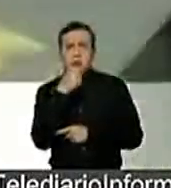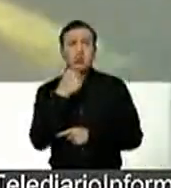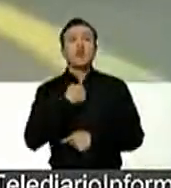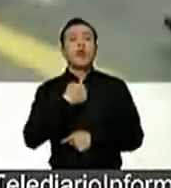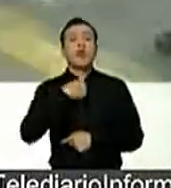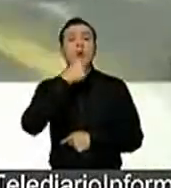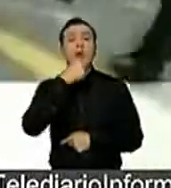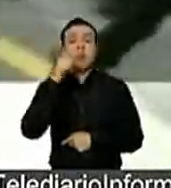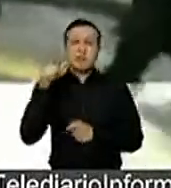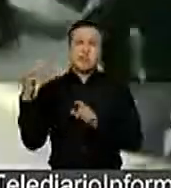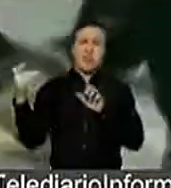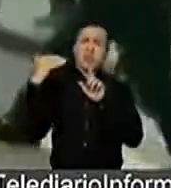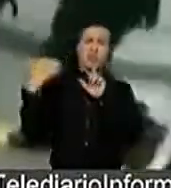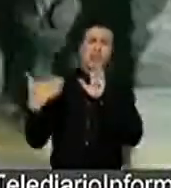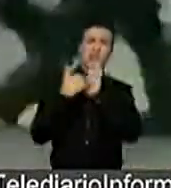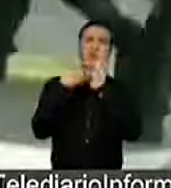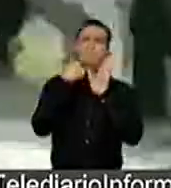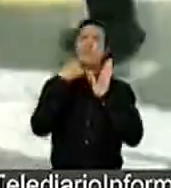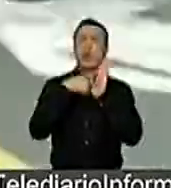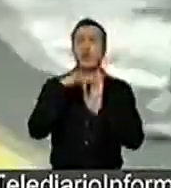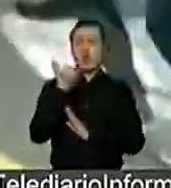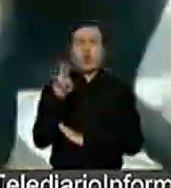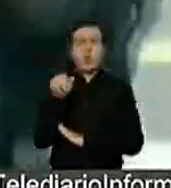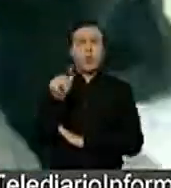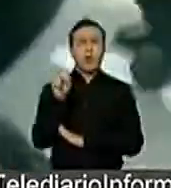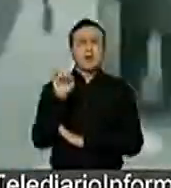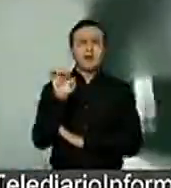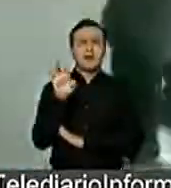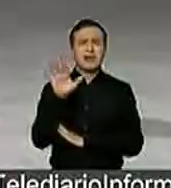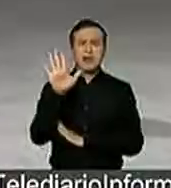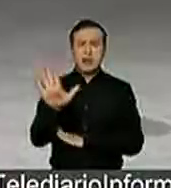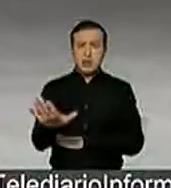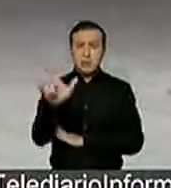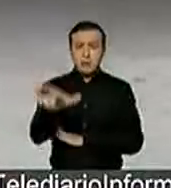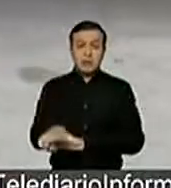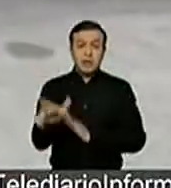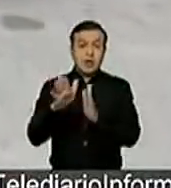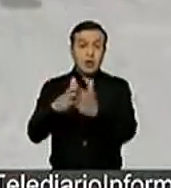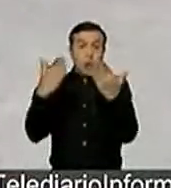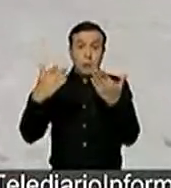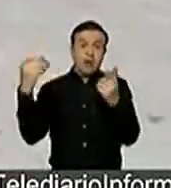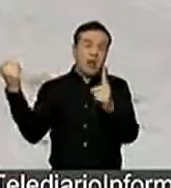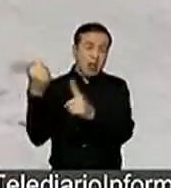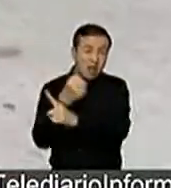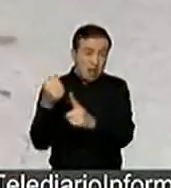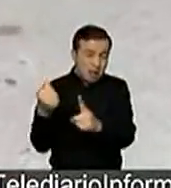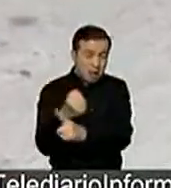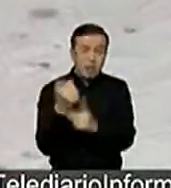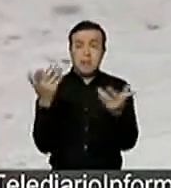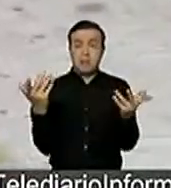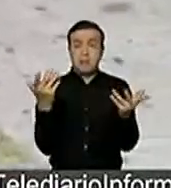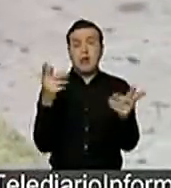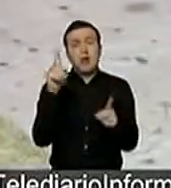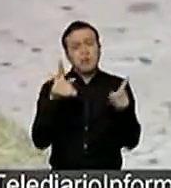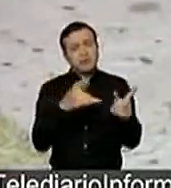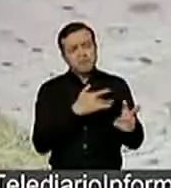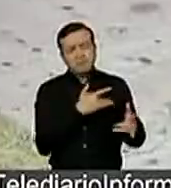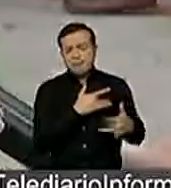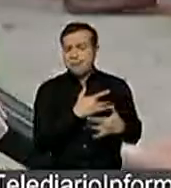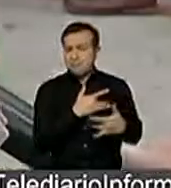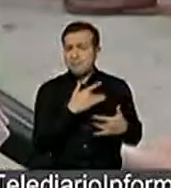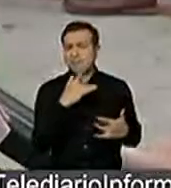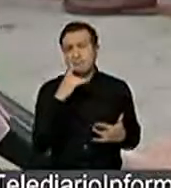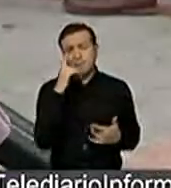como Julio Estrella de Diario El Comercio y Daniel Molineros de Agencia API. Desde la Unión Nacional de Periodistas se lamenta esta